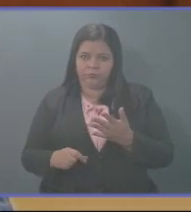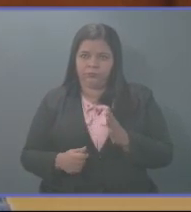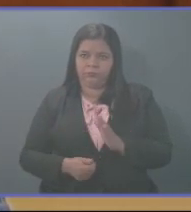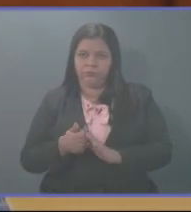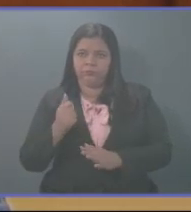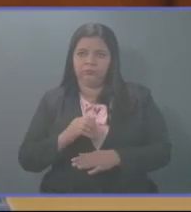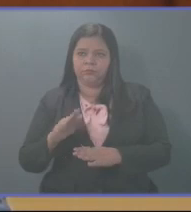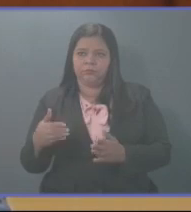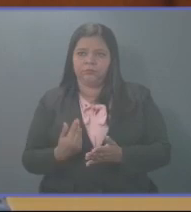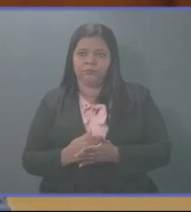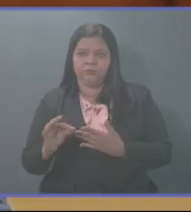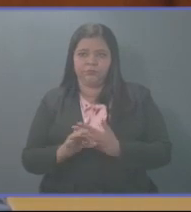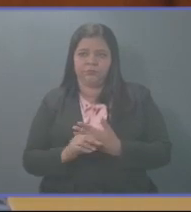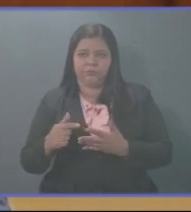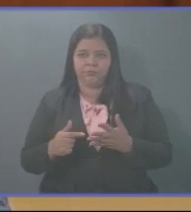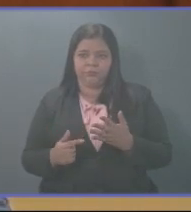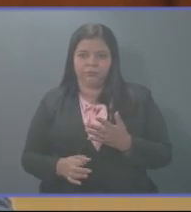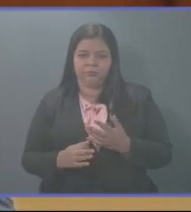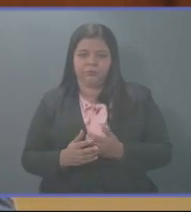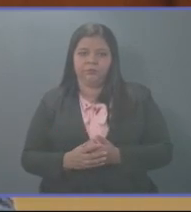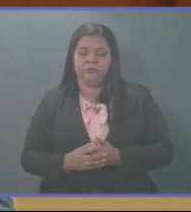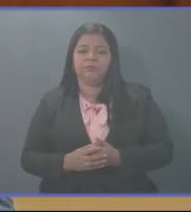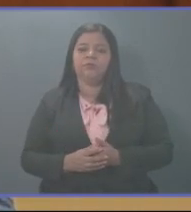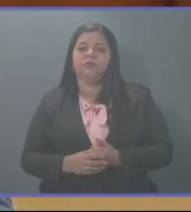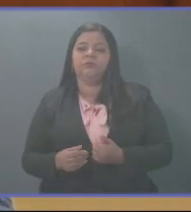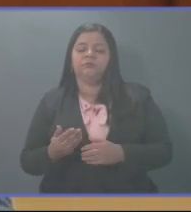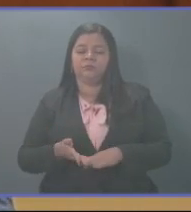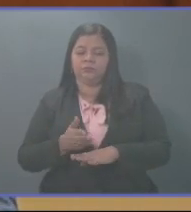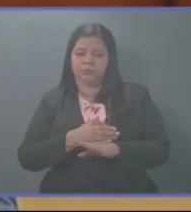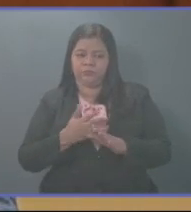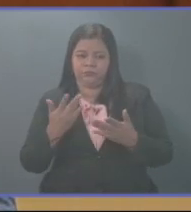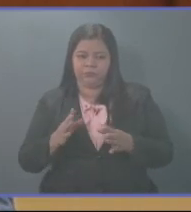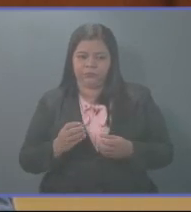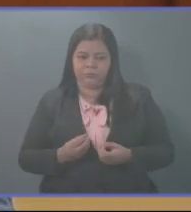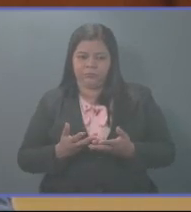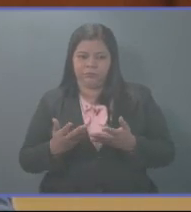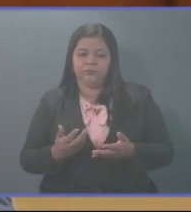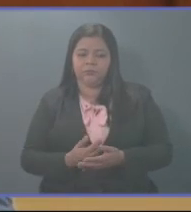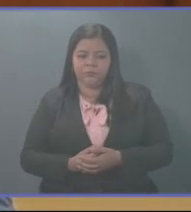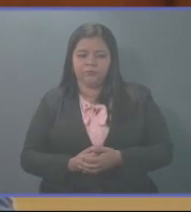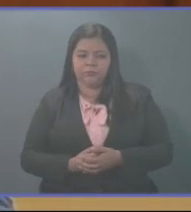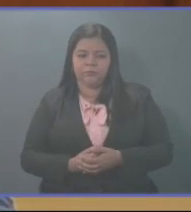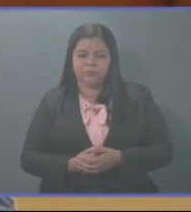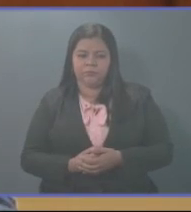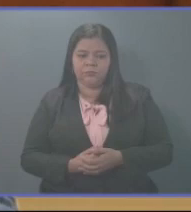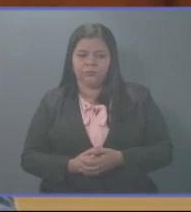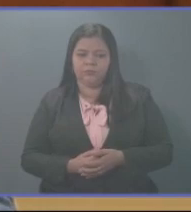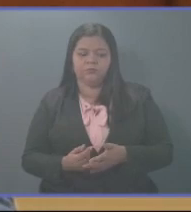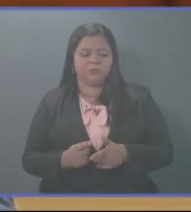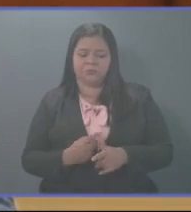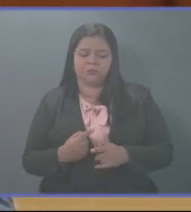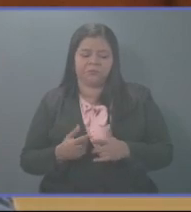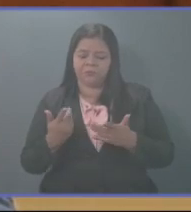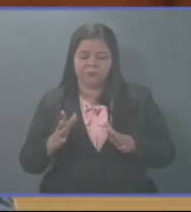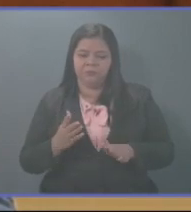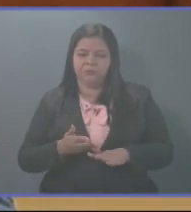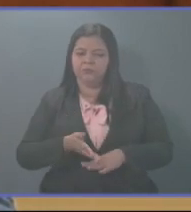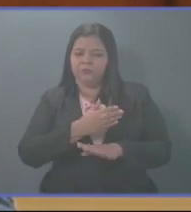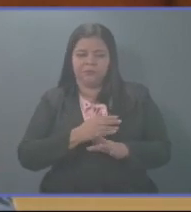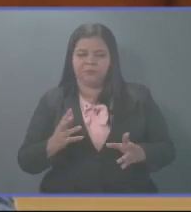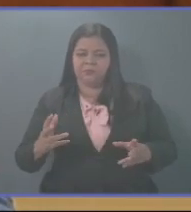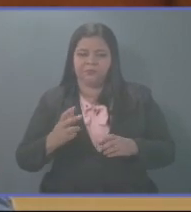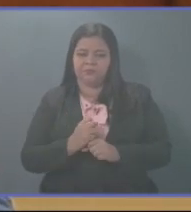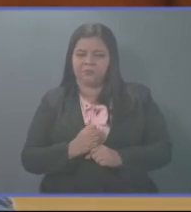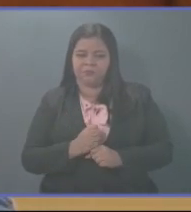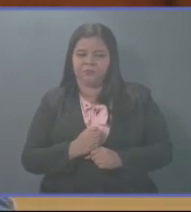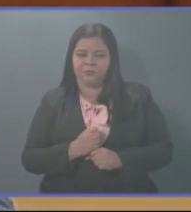algunas observaciones que los parlamentarios habían externado durante la discusión del proyecto, habiendo logrado sintetizar